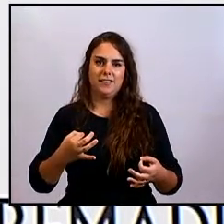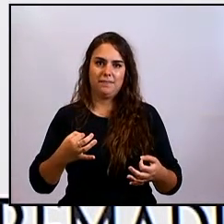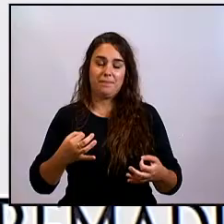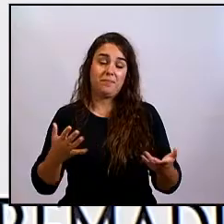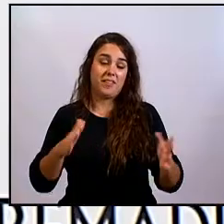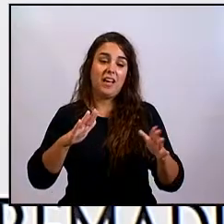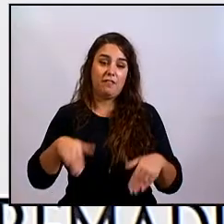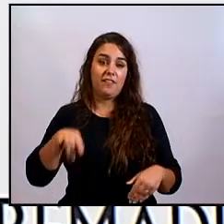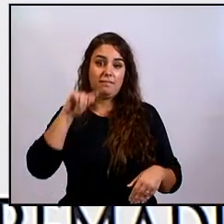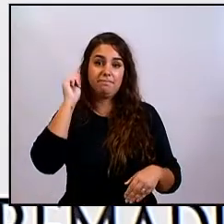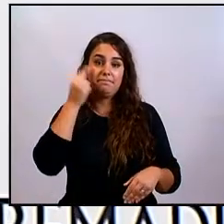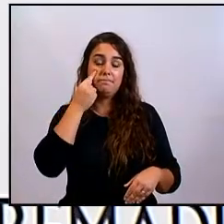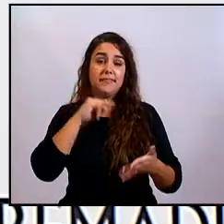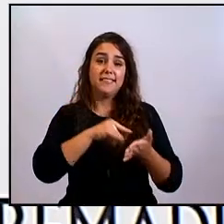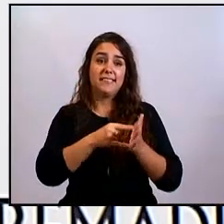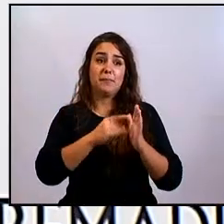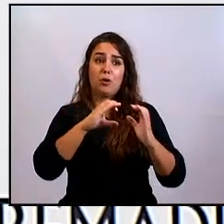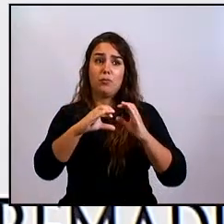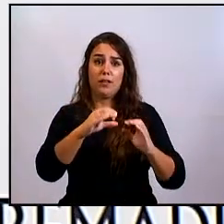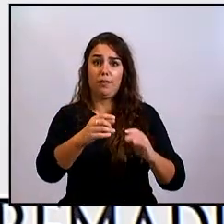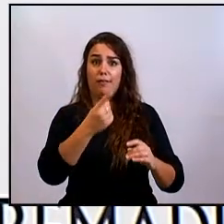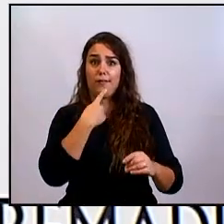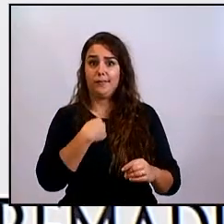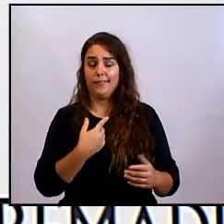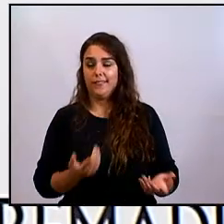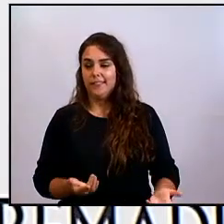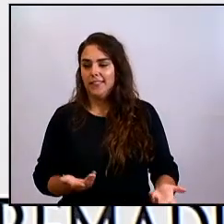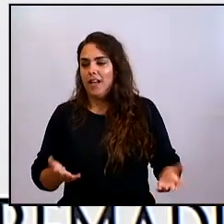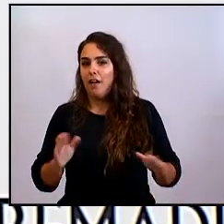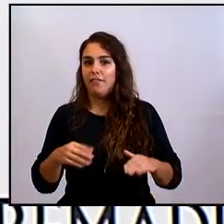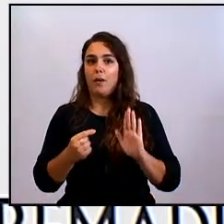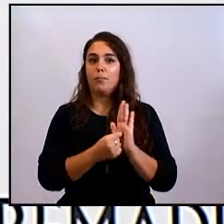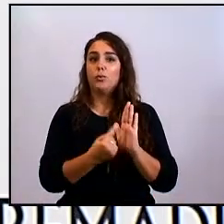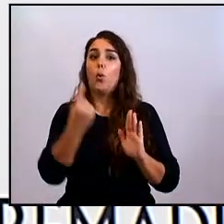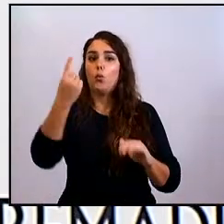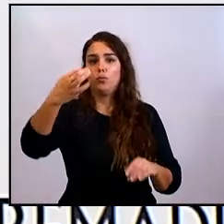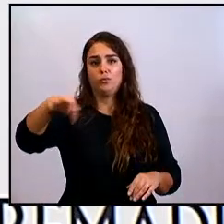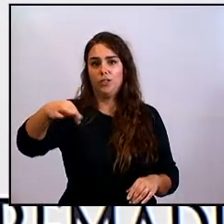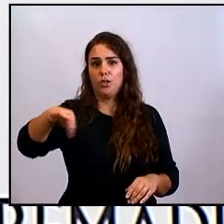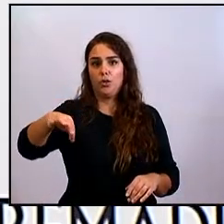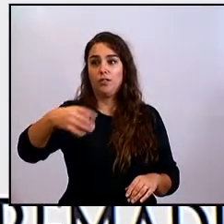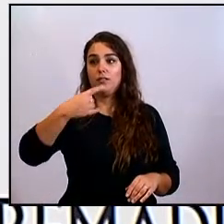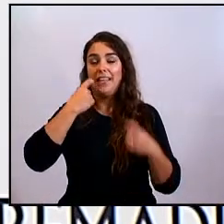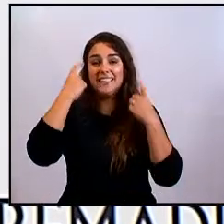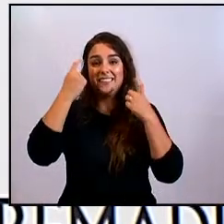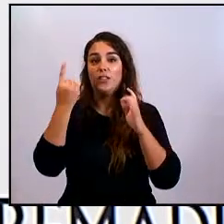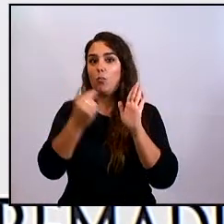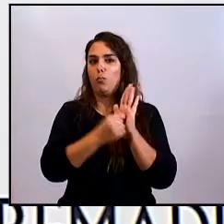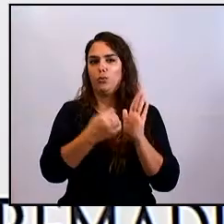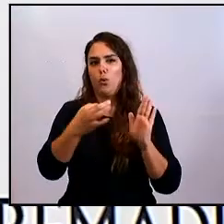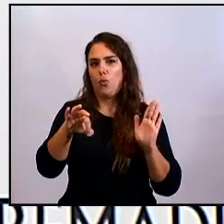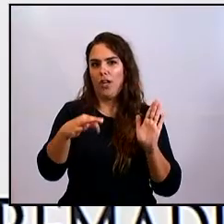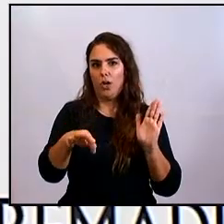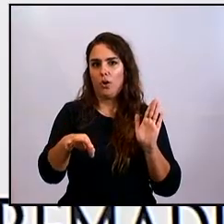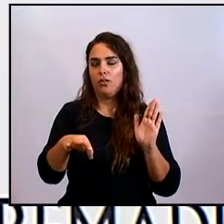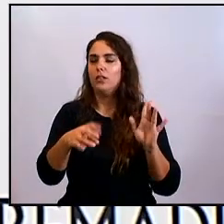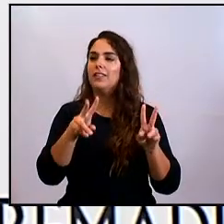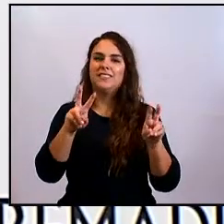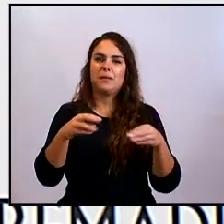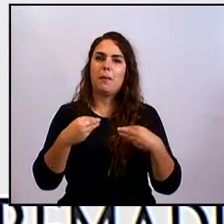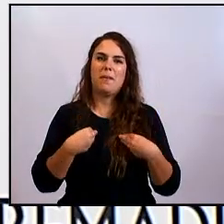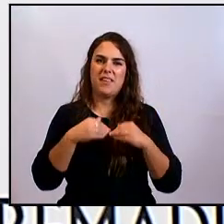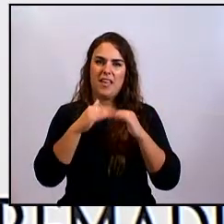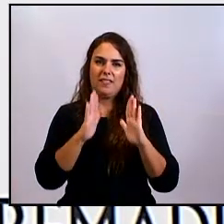nos enteramos a través de los medios de comunicación, solo tenía un punto en el orden del día, solo pretendían que tuviera un punto en el orden del día, que era el asunto de